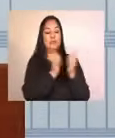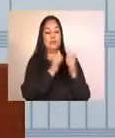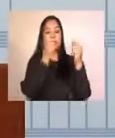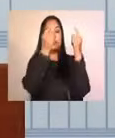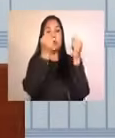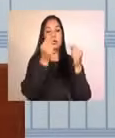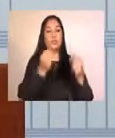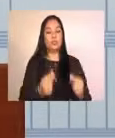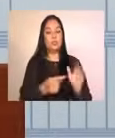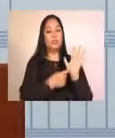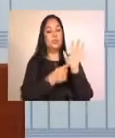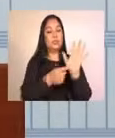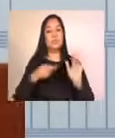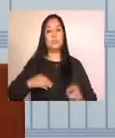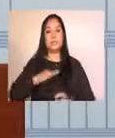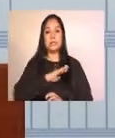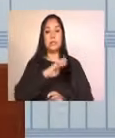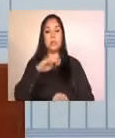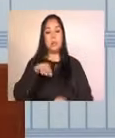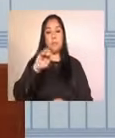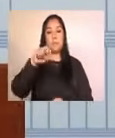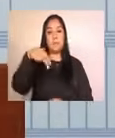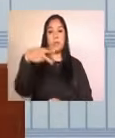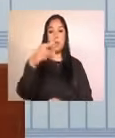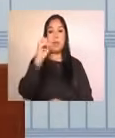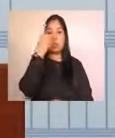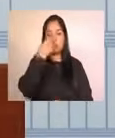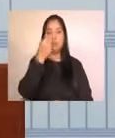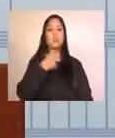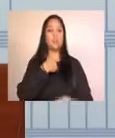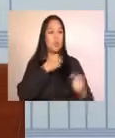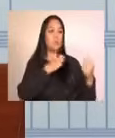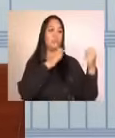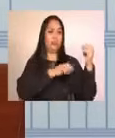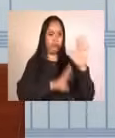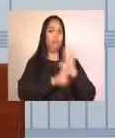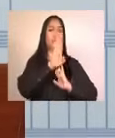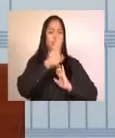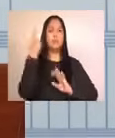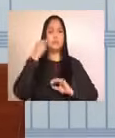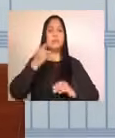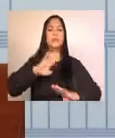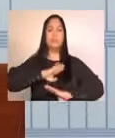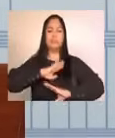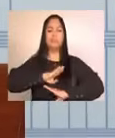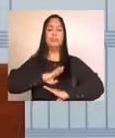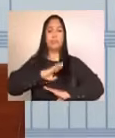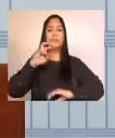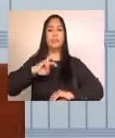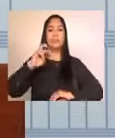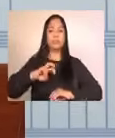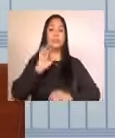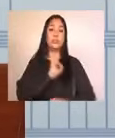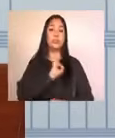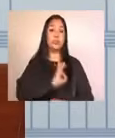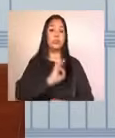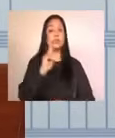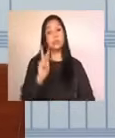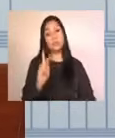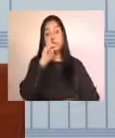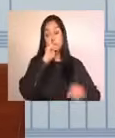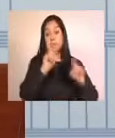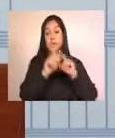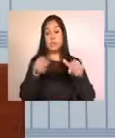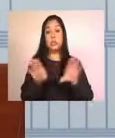que el ministro Mencos muy bien ha calificado como potente para satisfacer las necesidades sociales. Y pues como